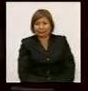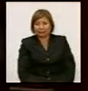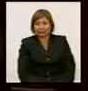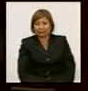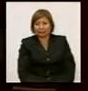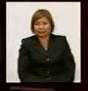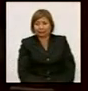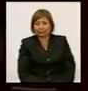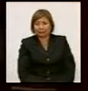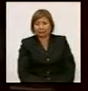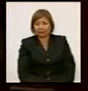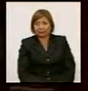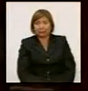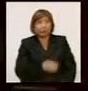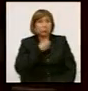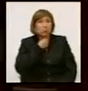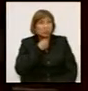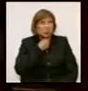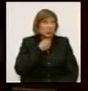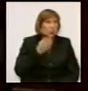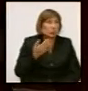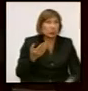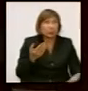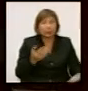Gran curiosidad.